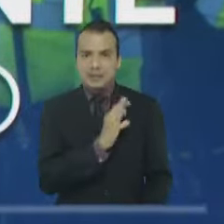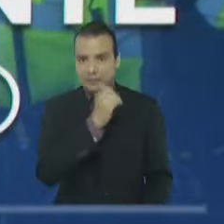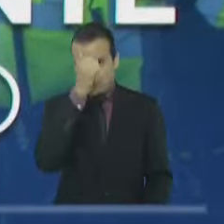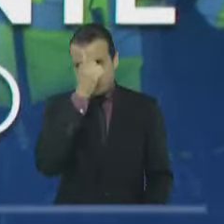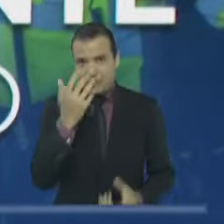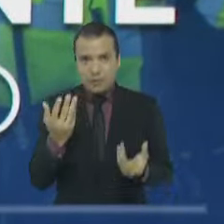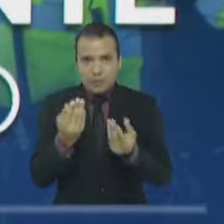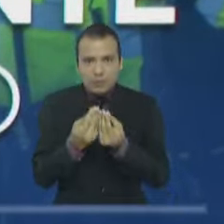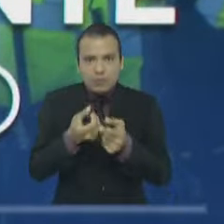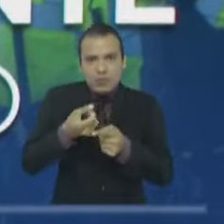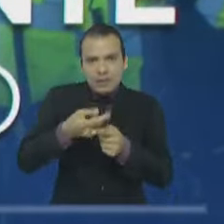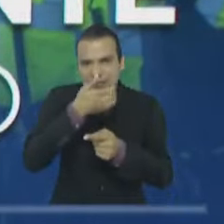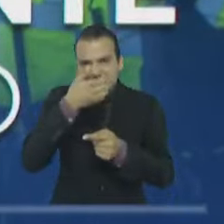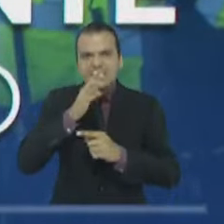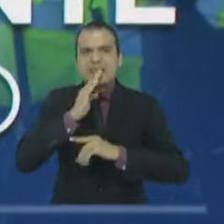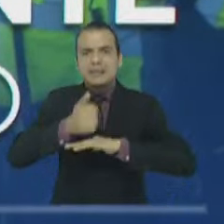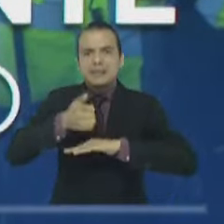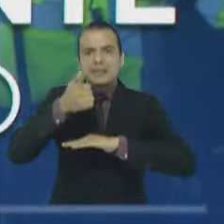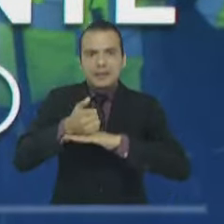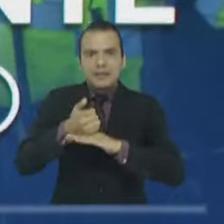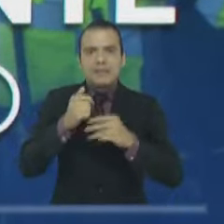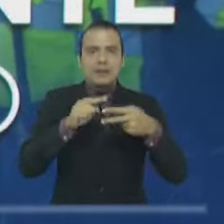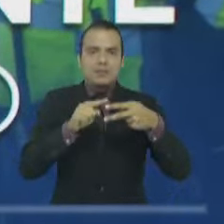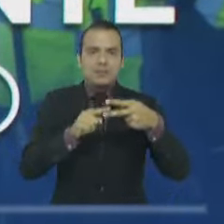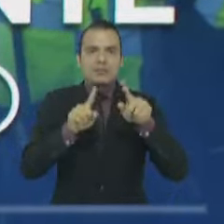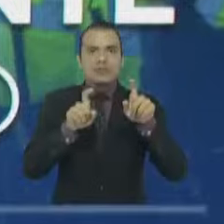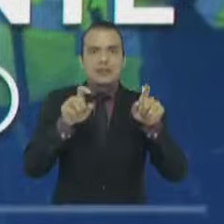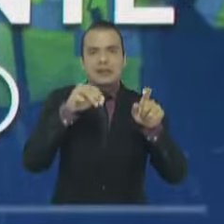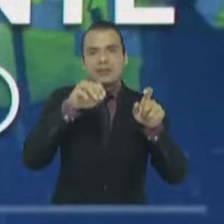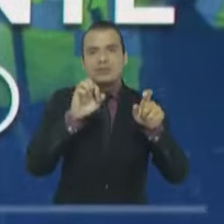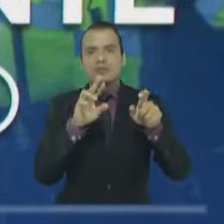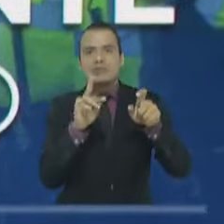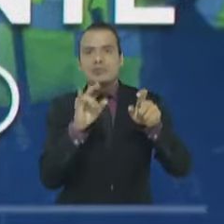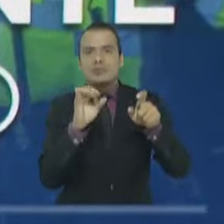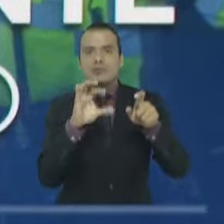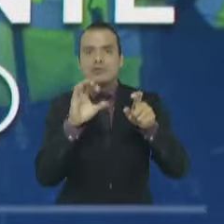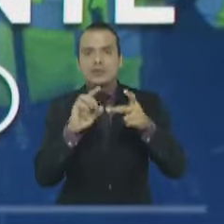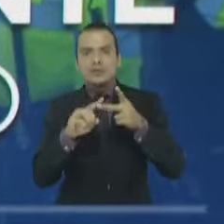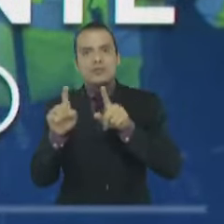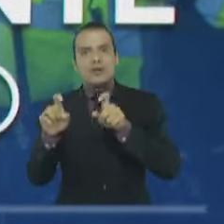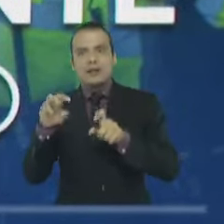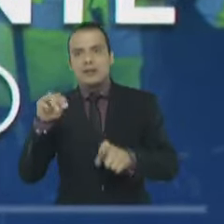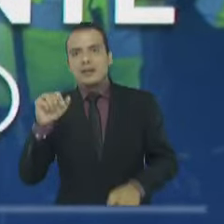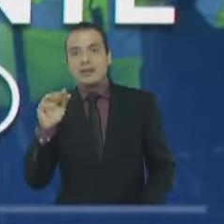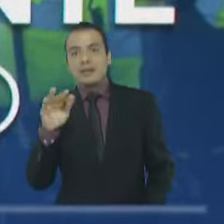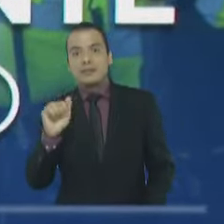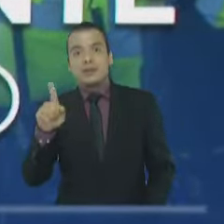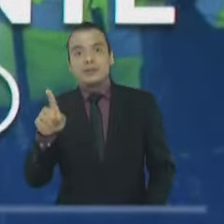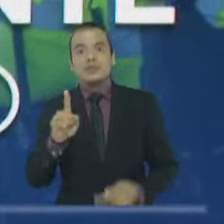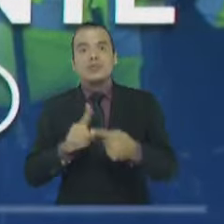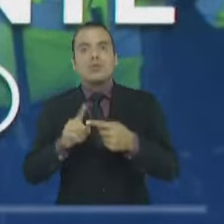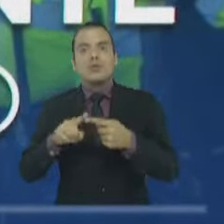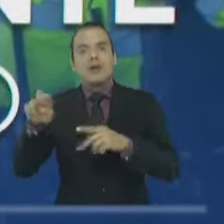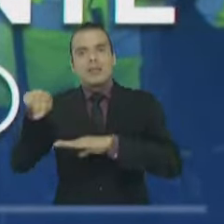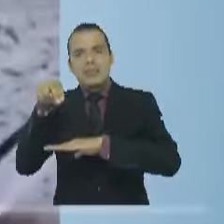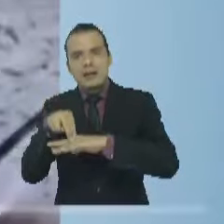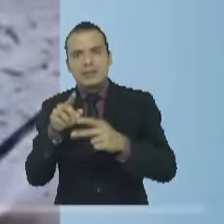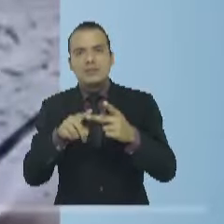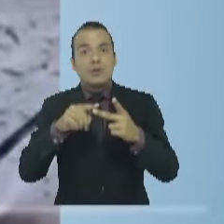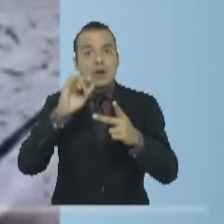alias Mordisco y alias Mata incursionaron en Nariño, Cartago, Norte del Valle y Jamundí, sur de este departamento.